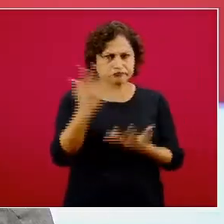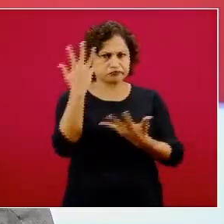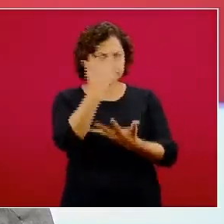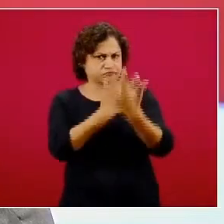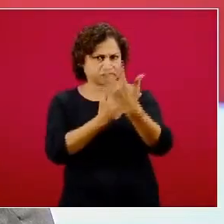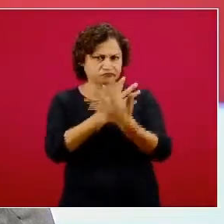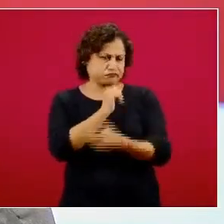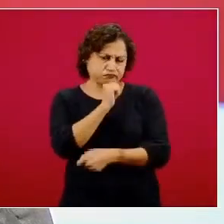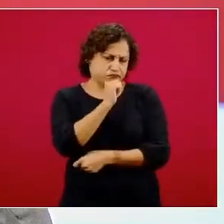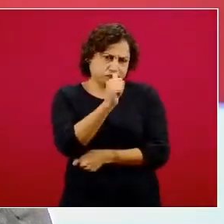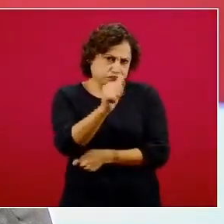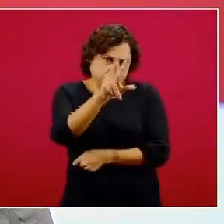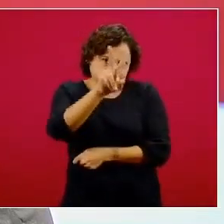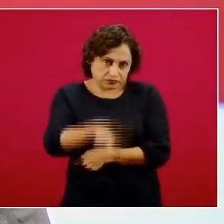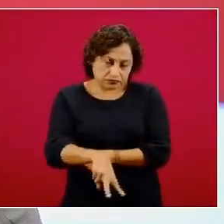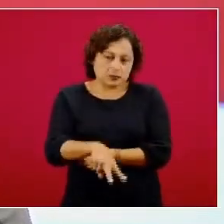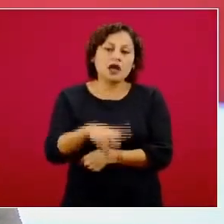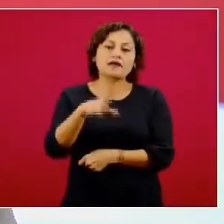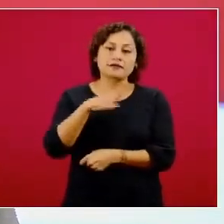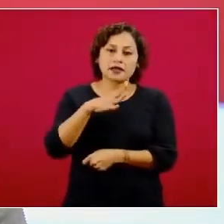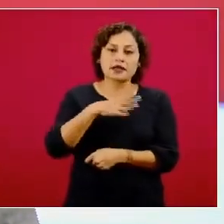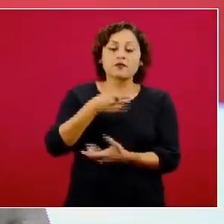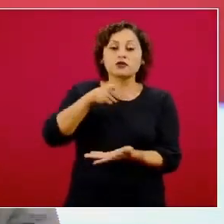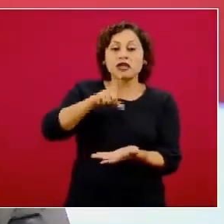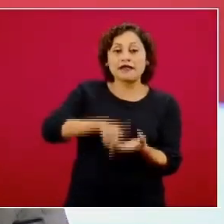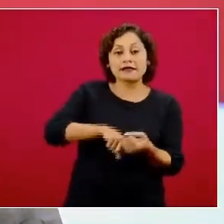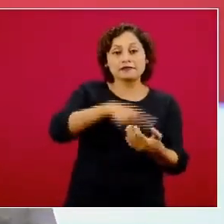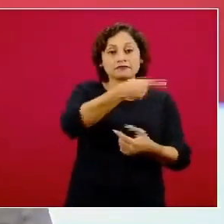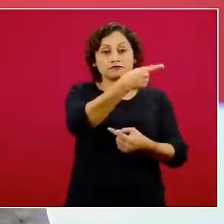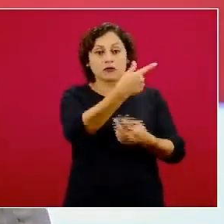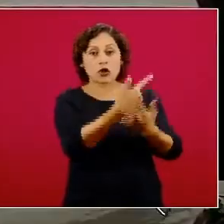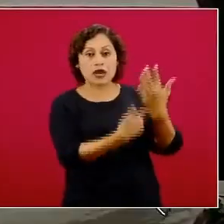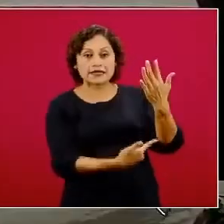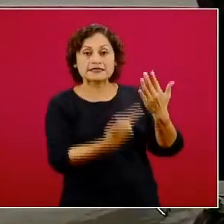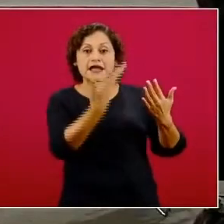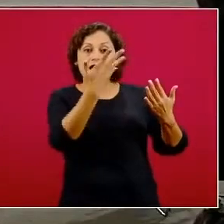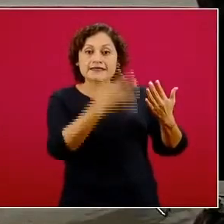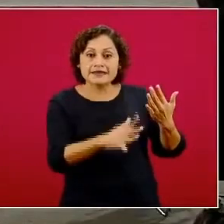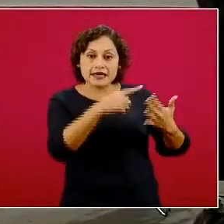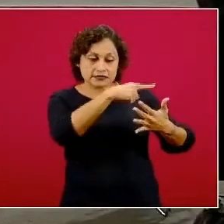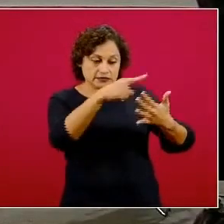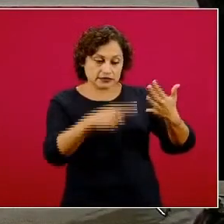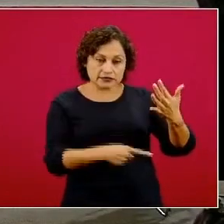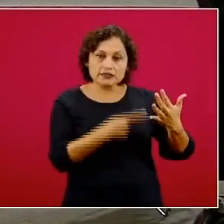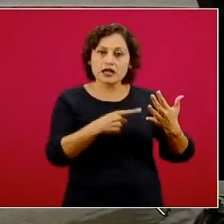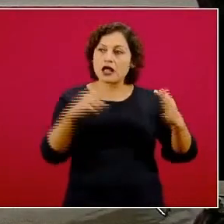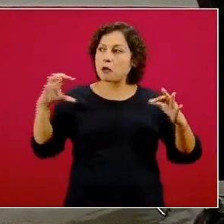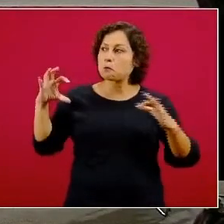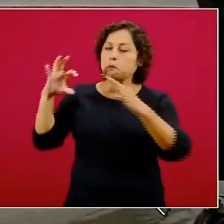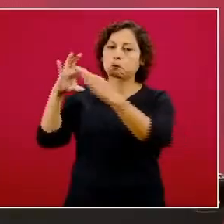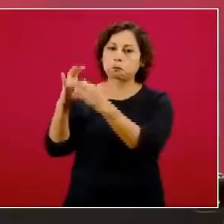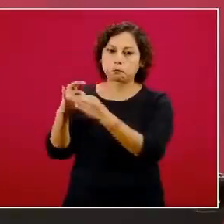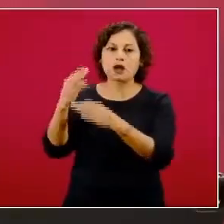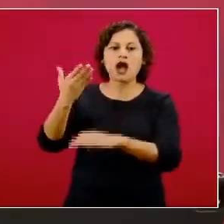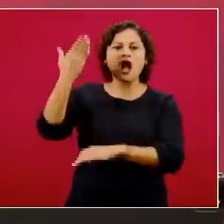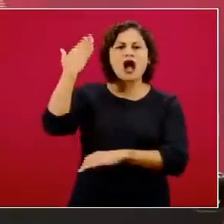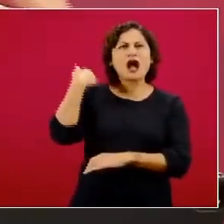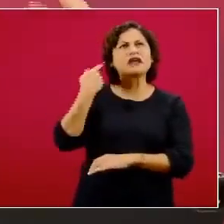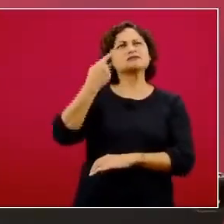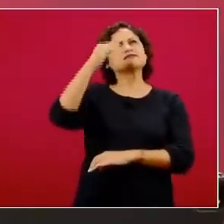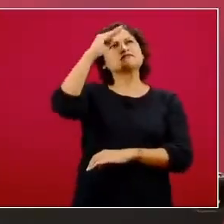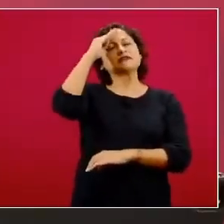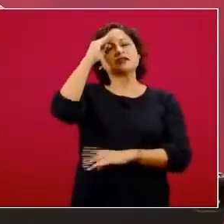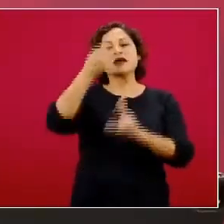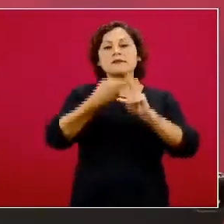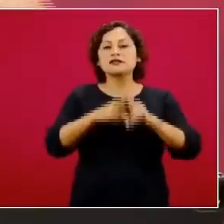una serie de 10 indicadores, empezaron siendo 4, de estos 4 primero